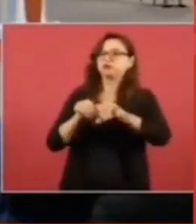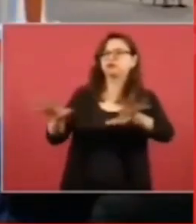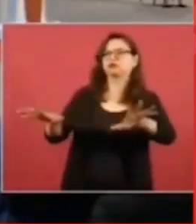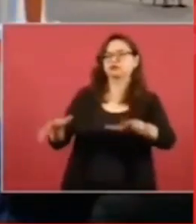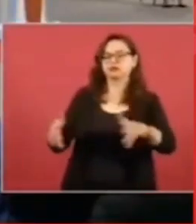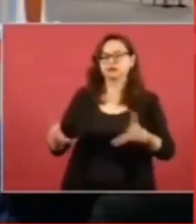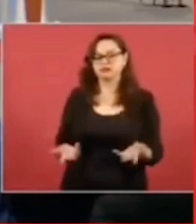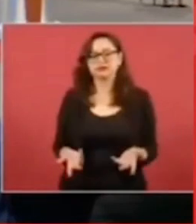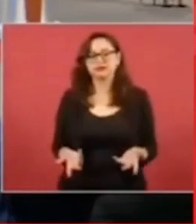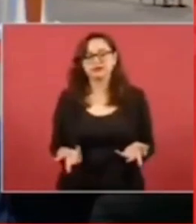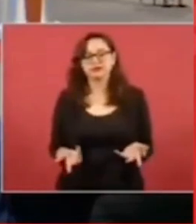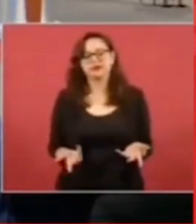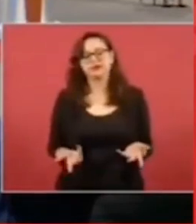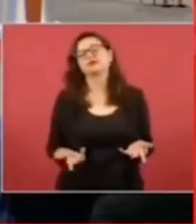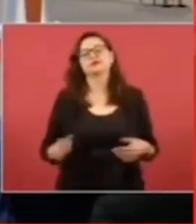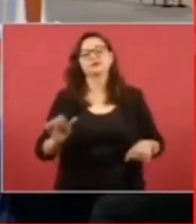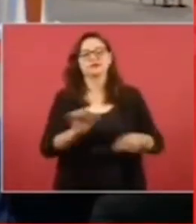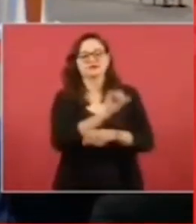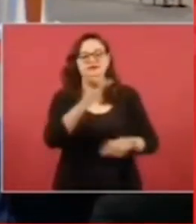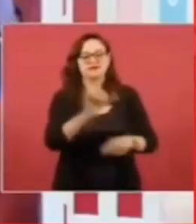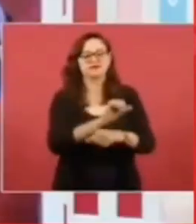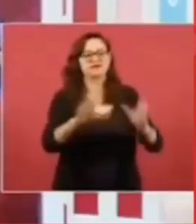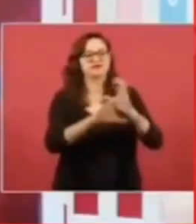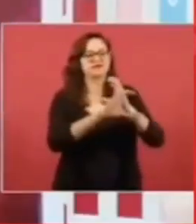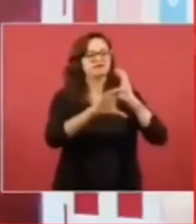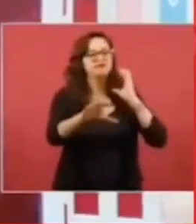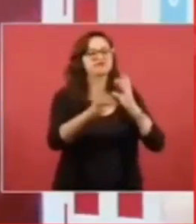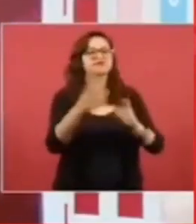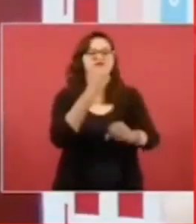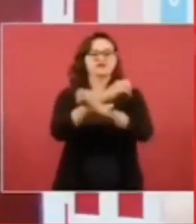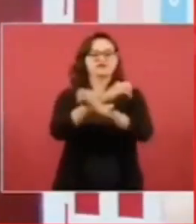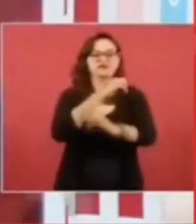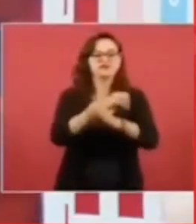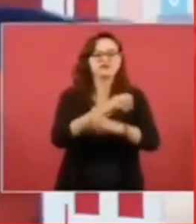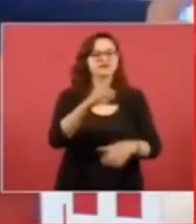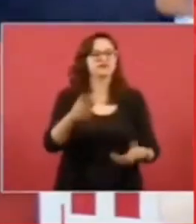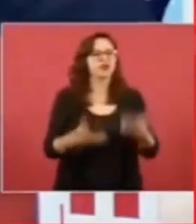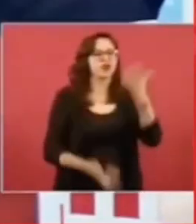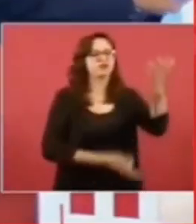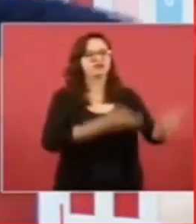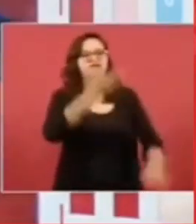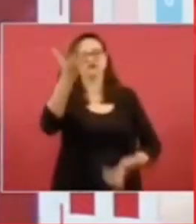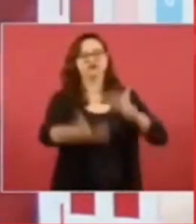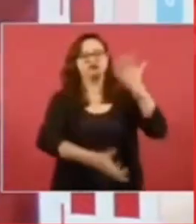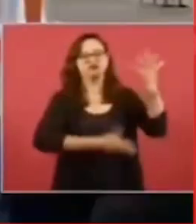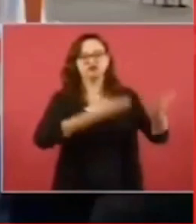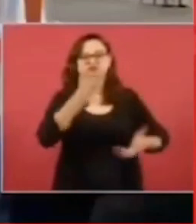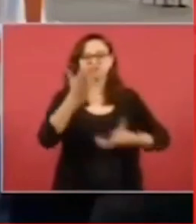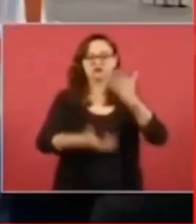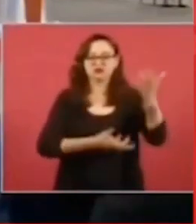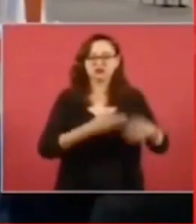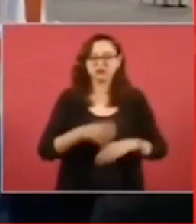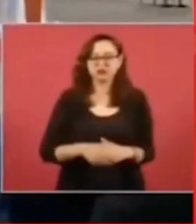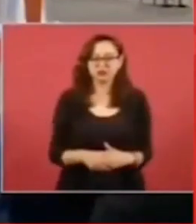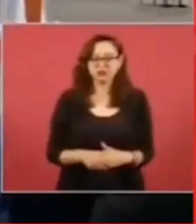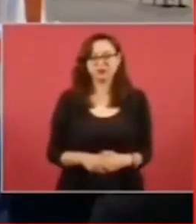Quema de vehículos, quema de Oxxos, y vuélveme a poner a la